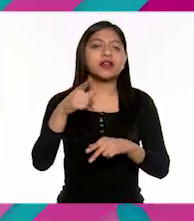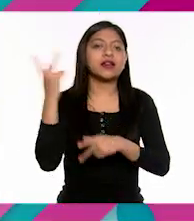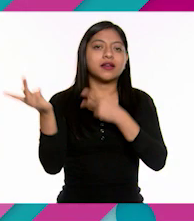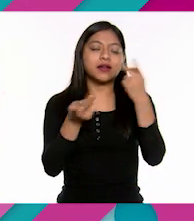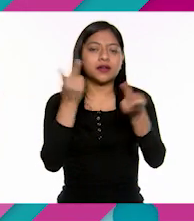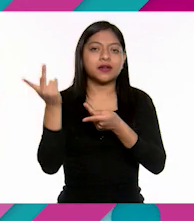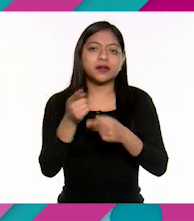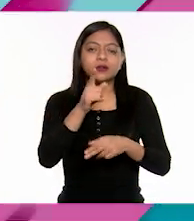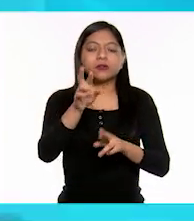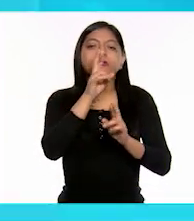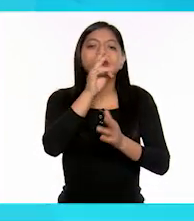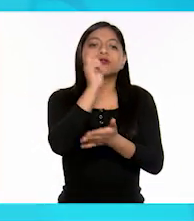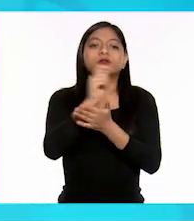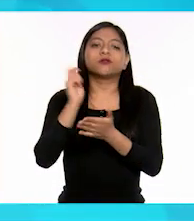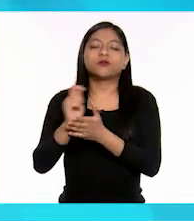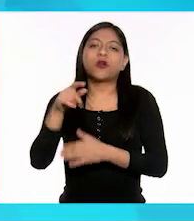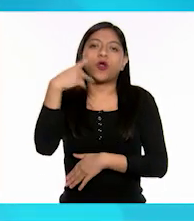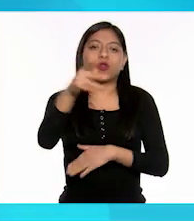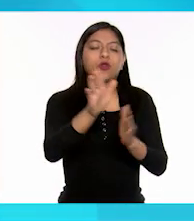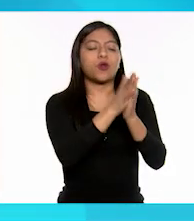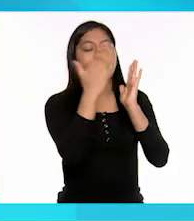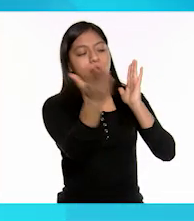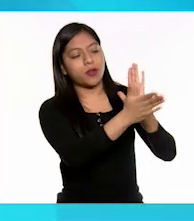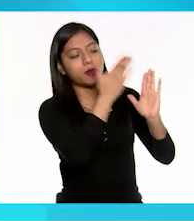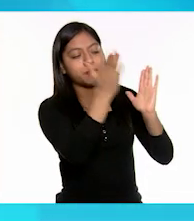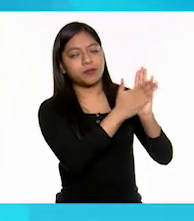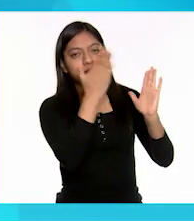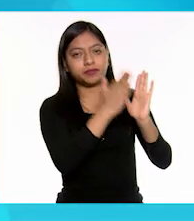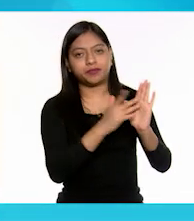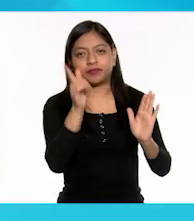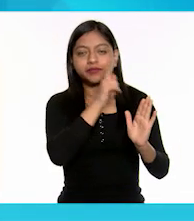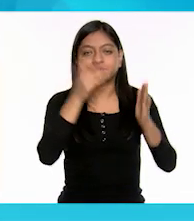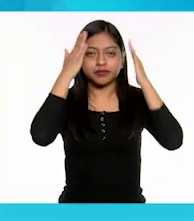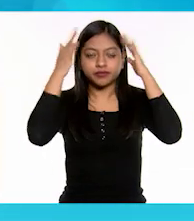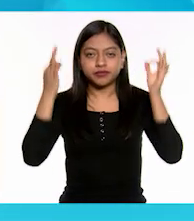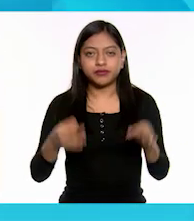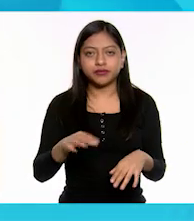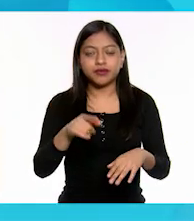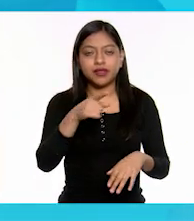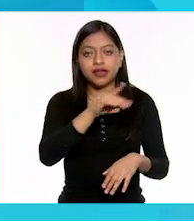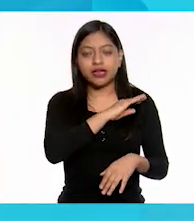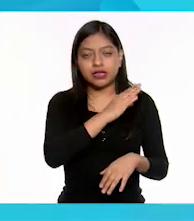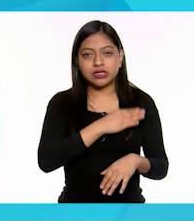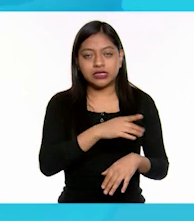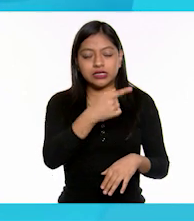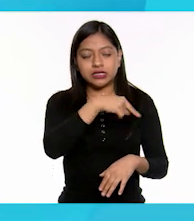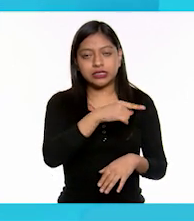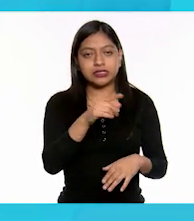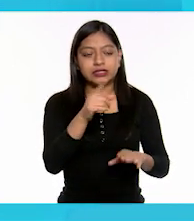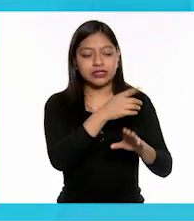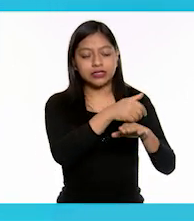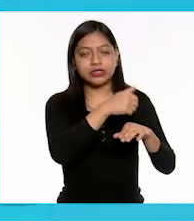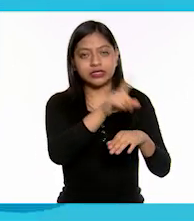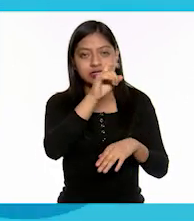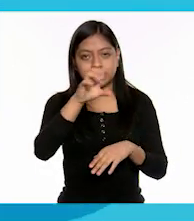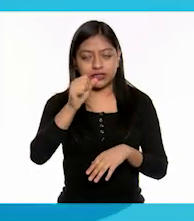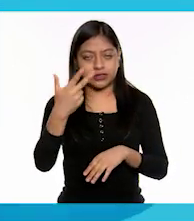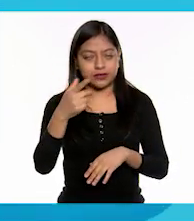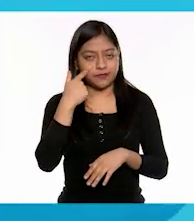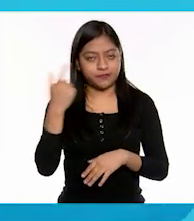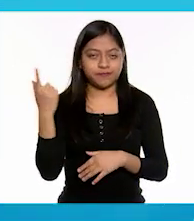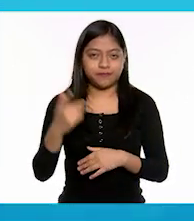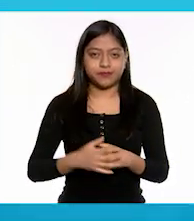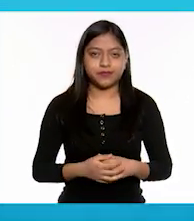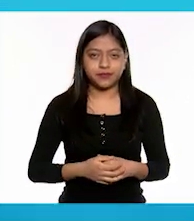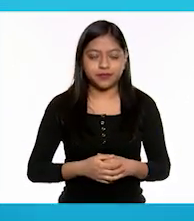que ya está en nuestra página del libro de lengua materna en las 168 entonces vamos a verla ya la tenemos